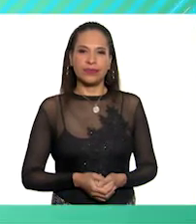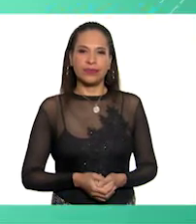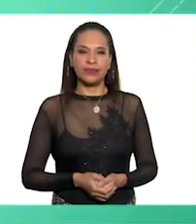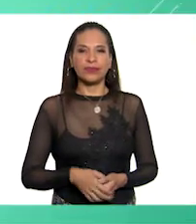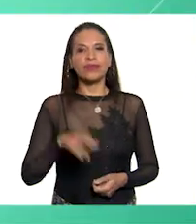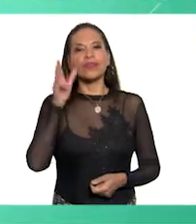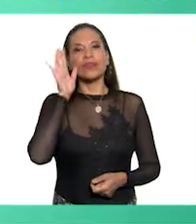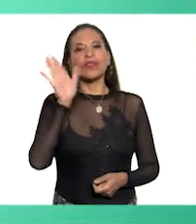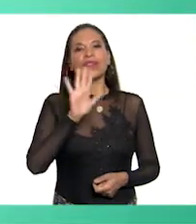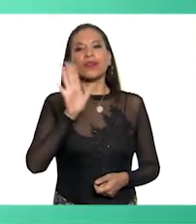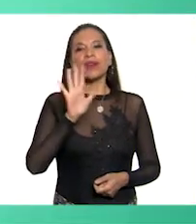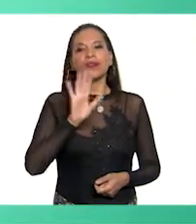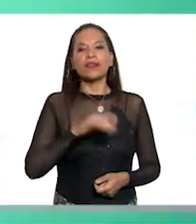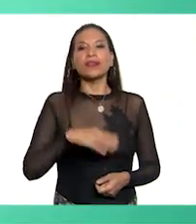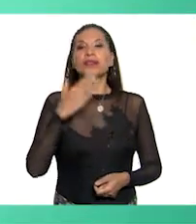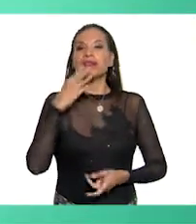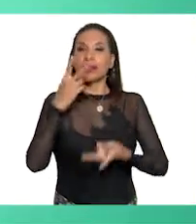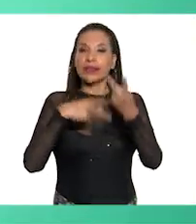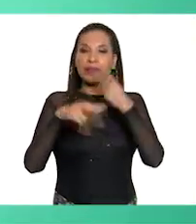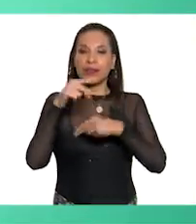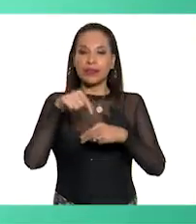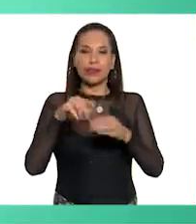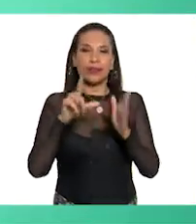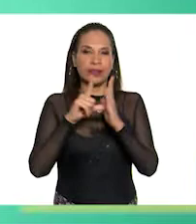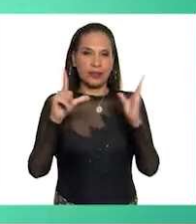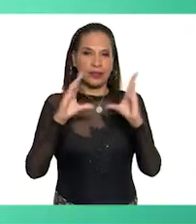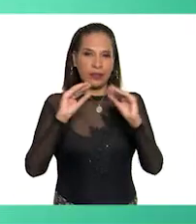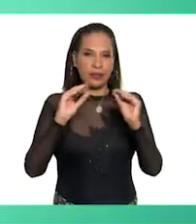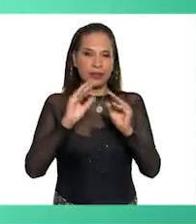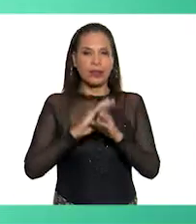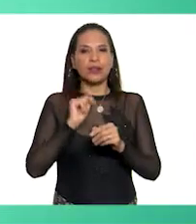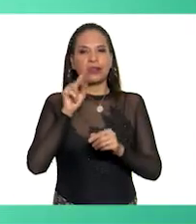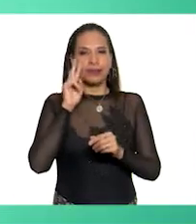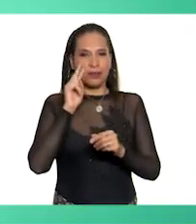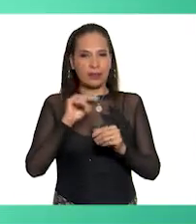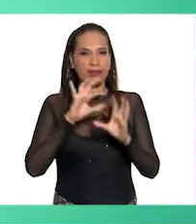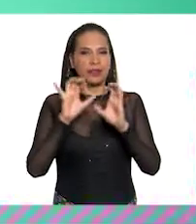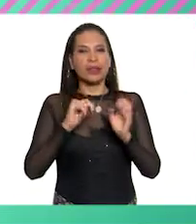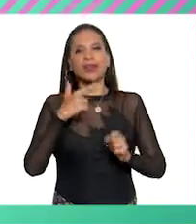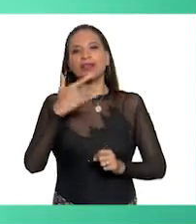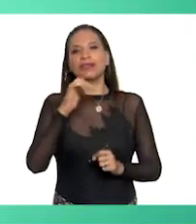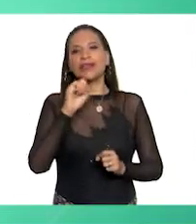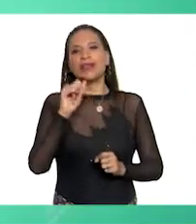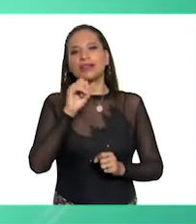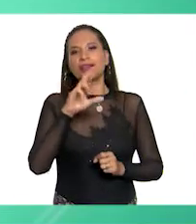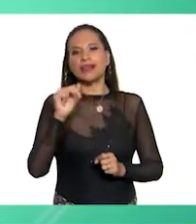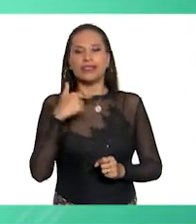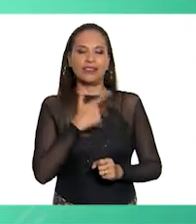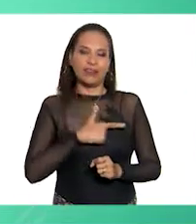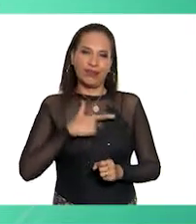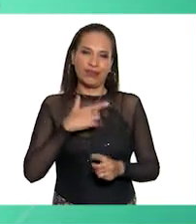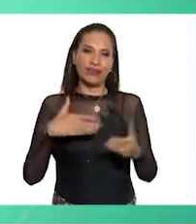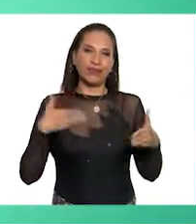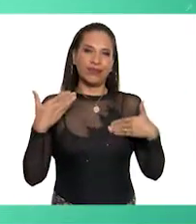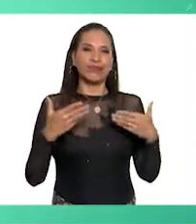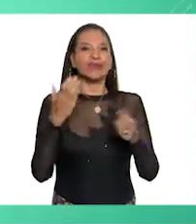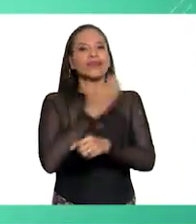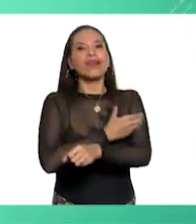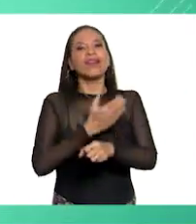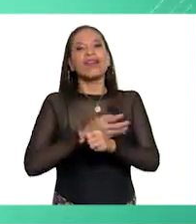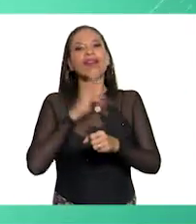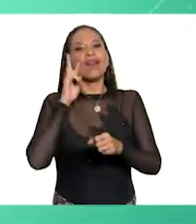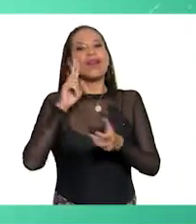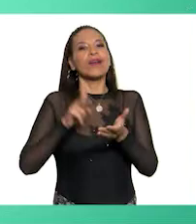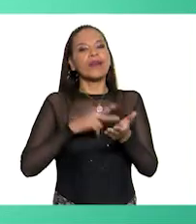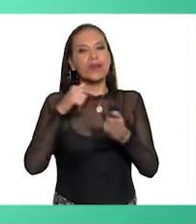Hola amigas y amigos, bienvenidos a esta lección de Telequantrix. Soy Gisela Sierra y me alegra acompañarlos en una aventura